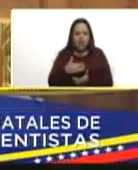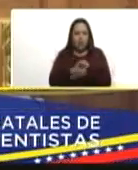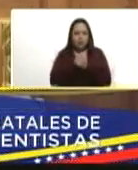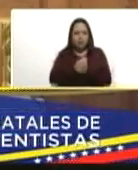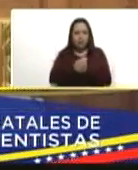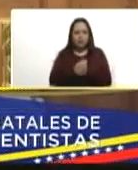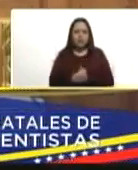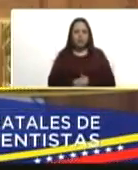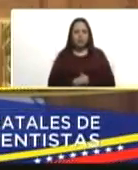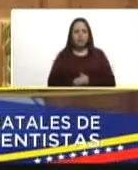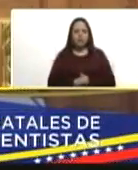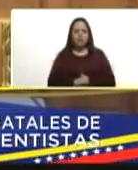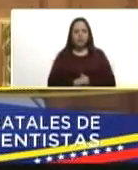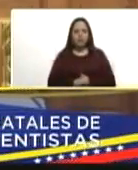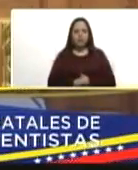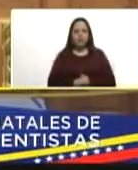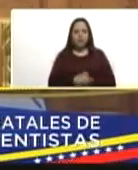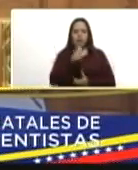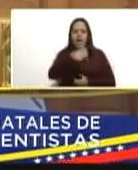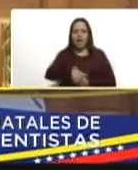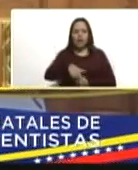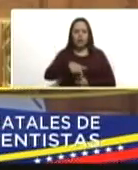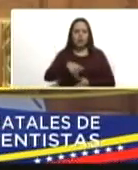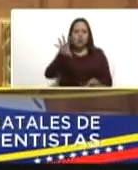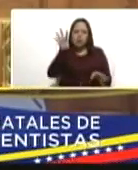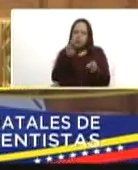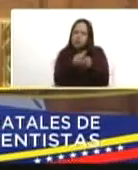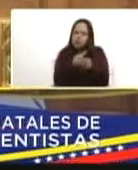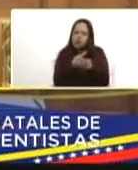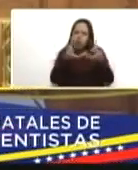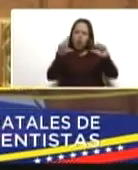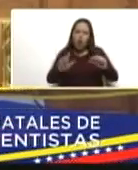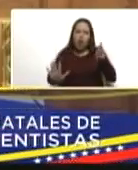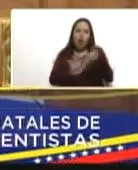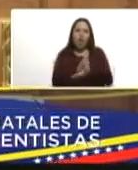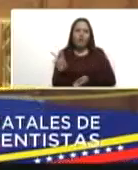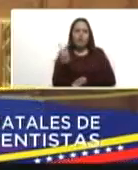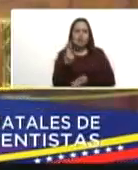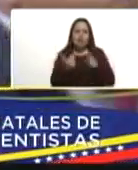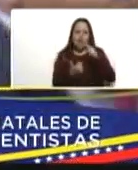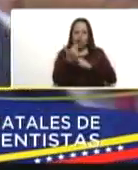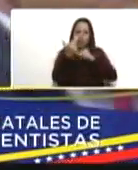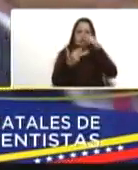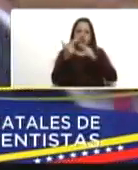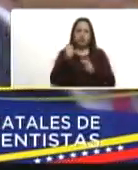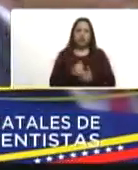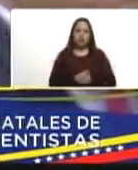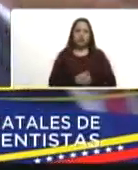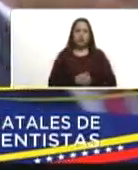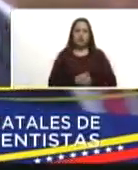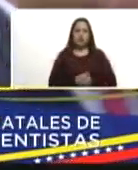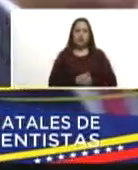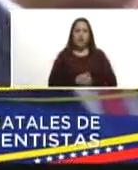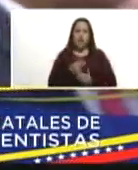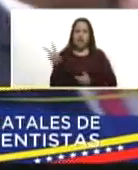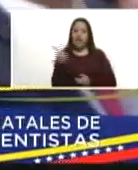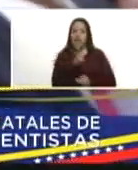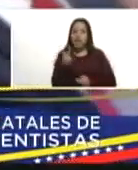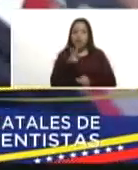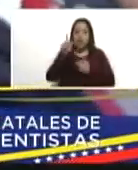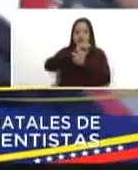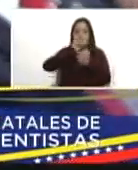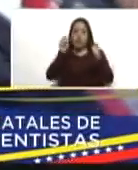compatriotas es un pequeño retrato de la Venezuela en construcción de la Venezuela en